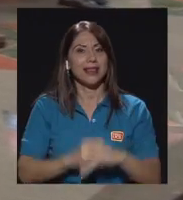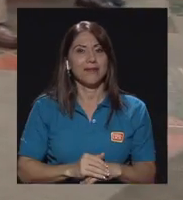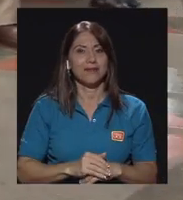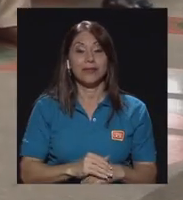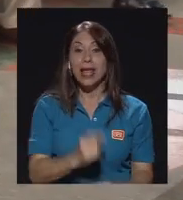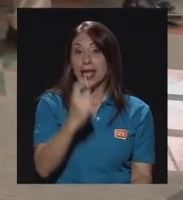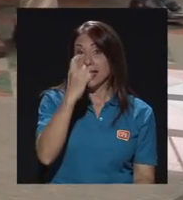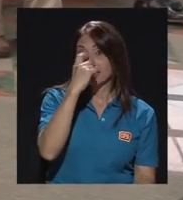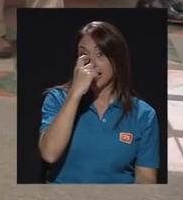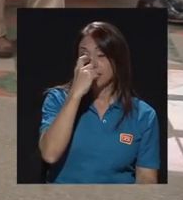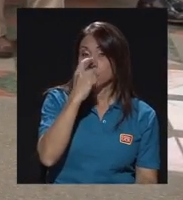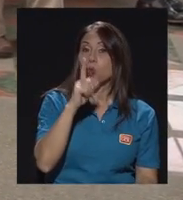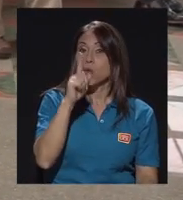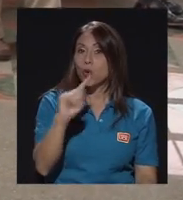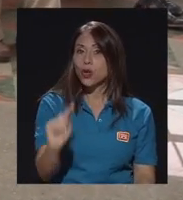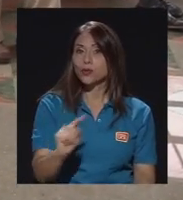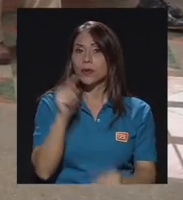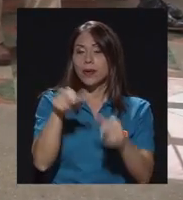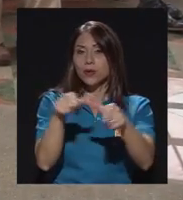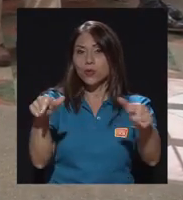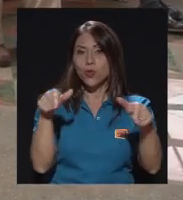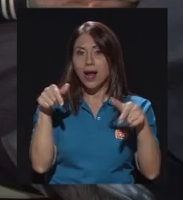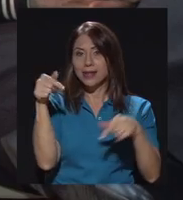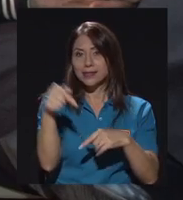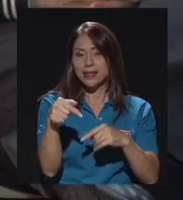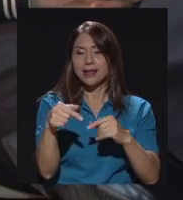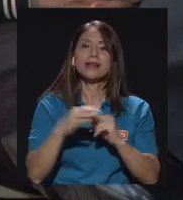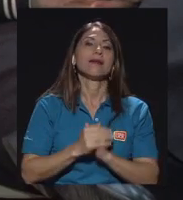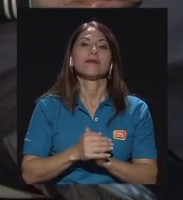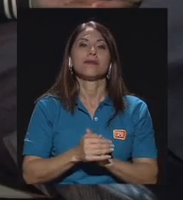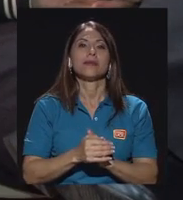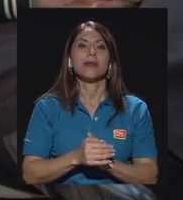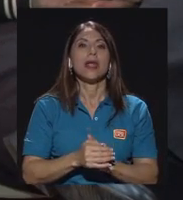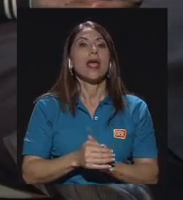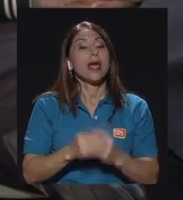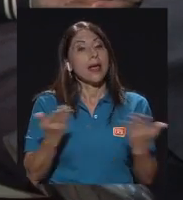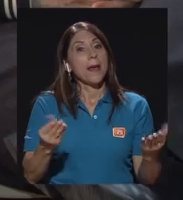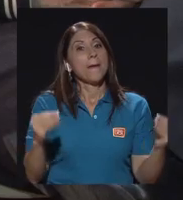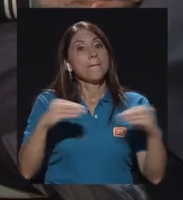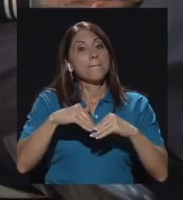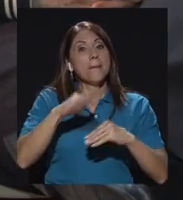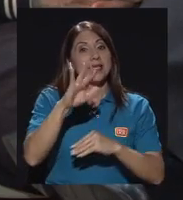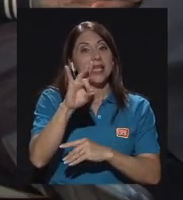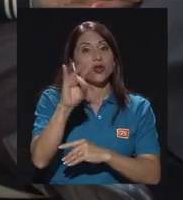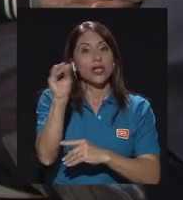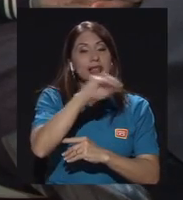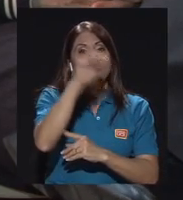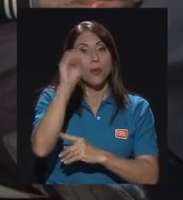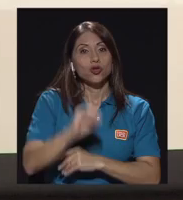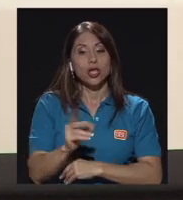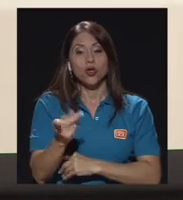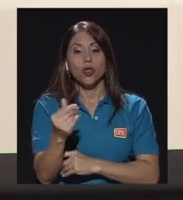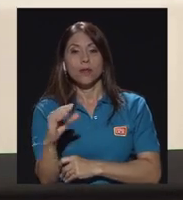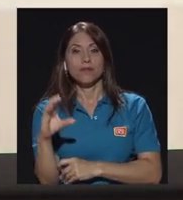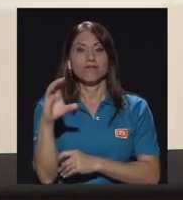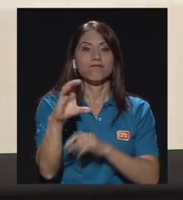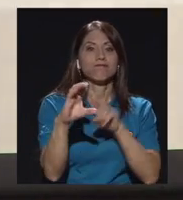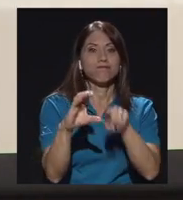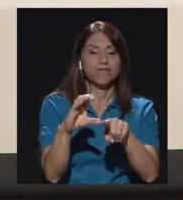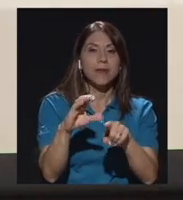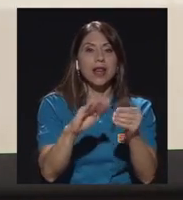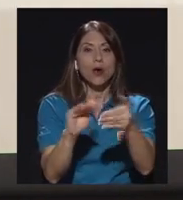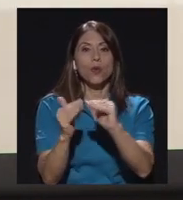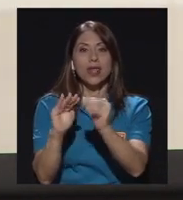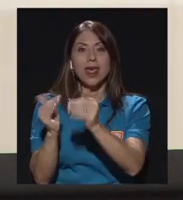de Escazú ocupó uno de los primeros lugares del índice. Invertir más del 80% de su presupuesto en la comunidad y contener el